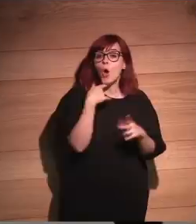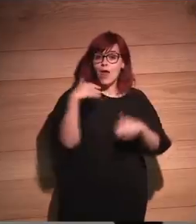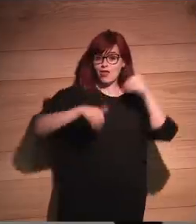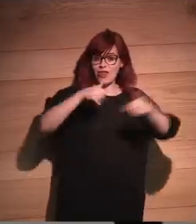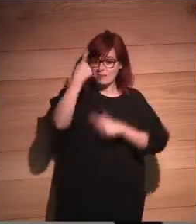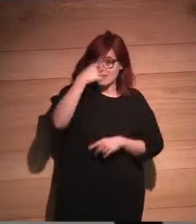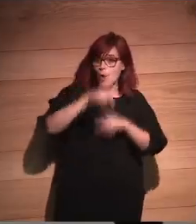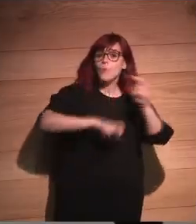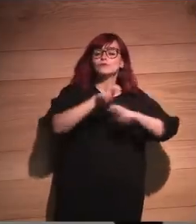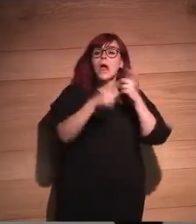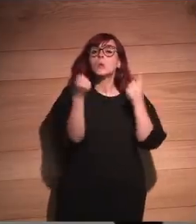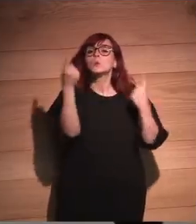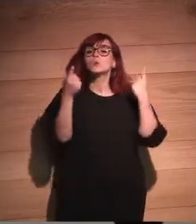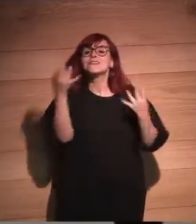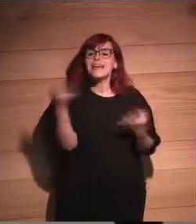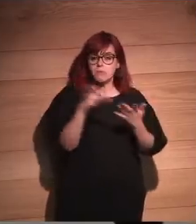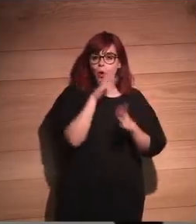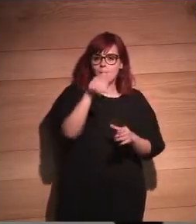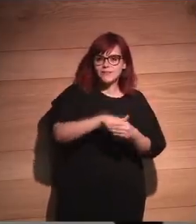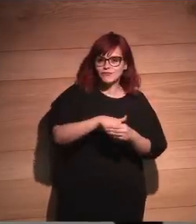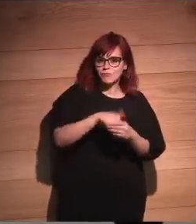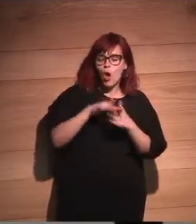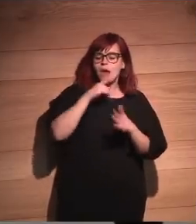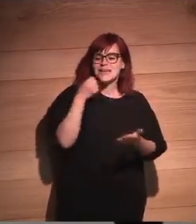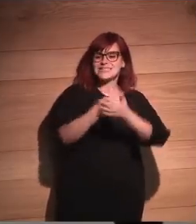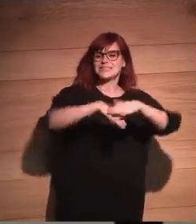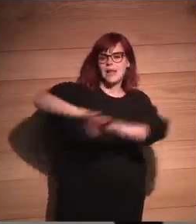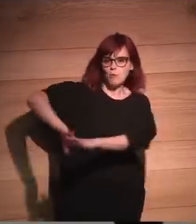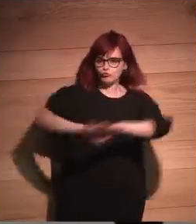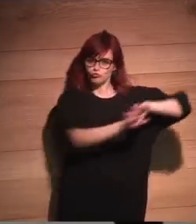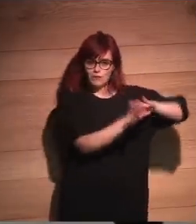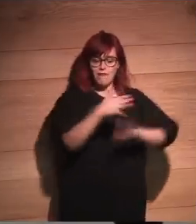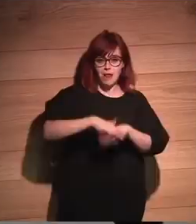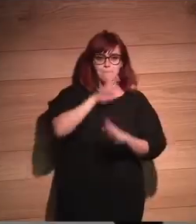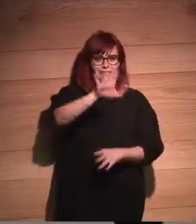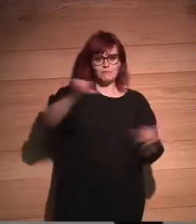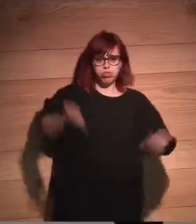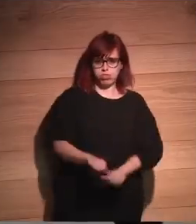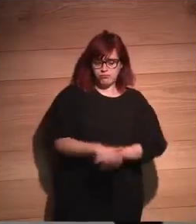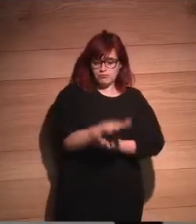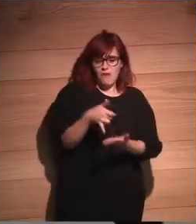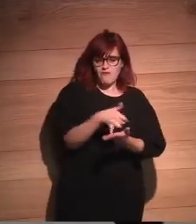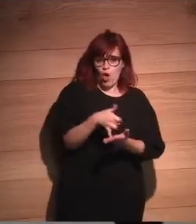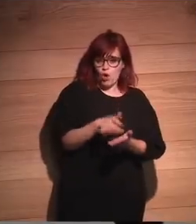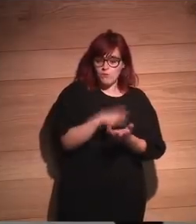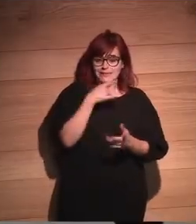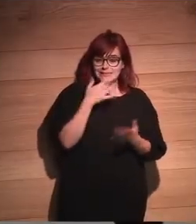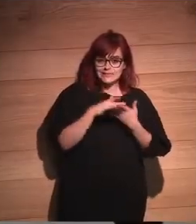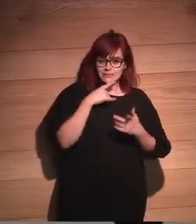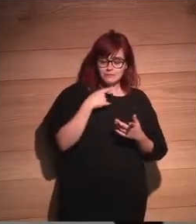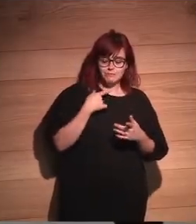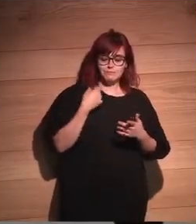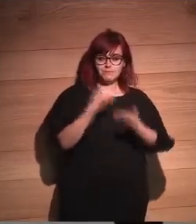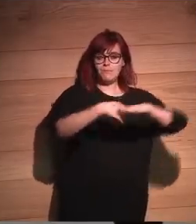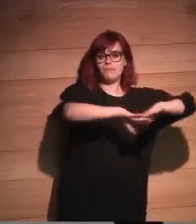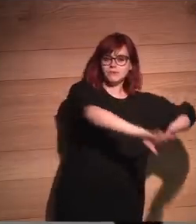algunos? Que el votante se vaya a los extremos. Eso debilita al país. Eso automáticamente debilita al país. Y